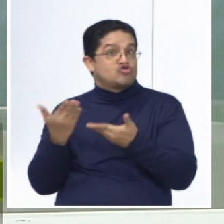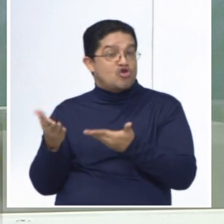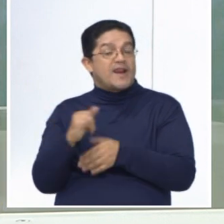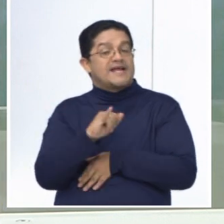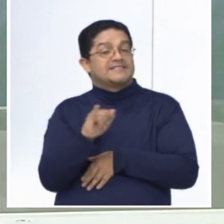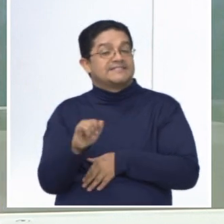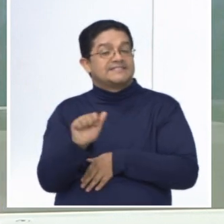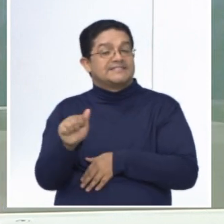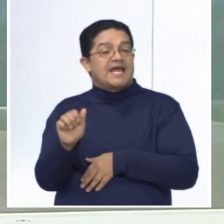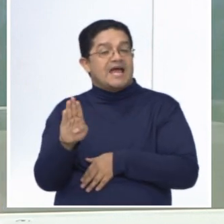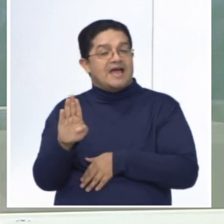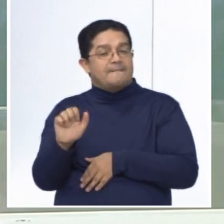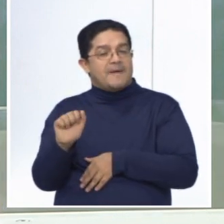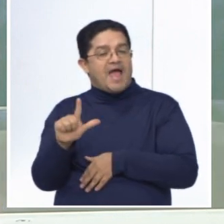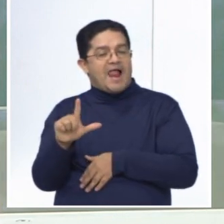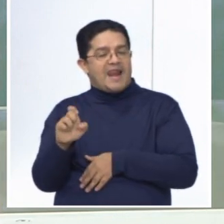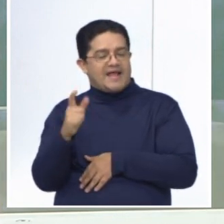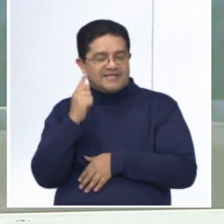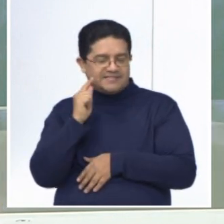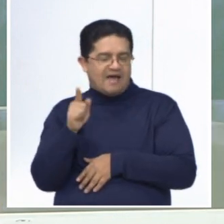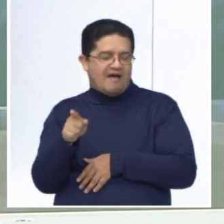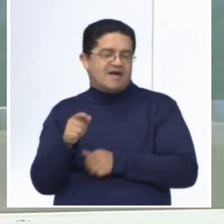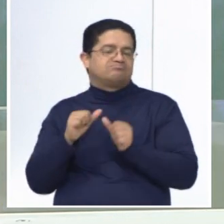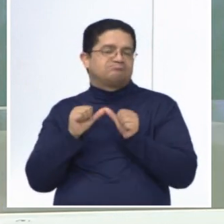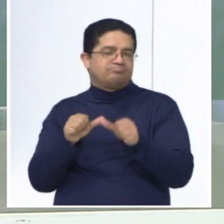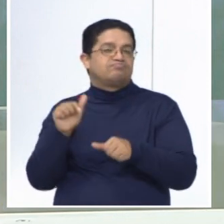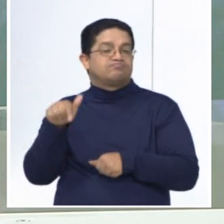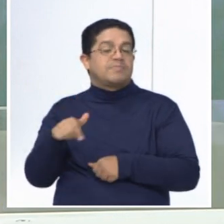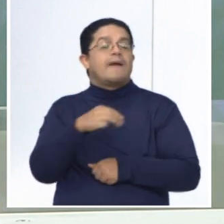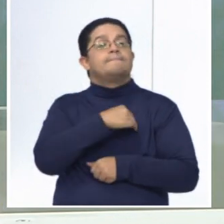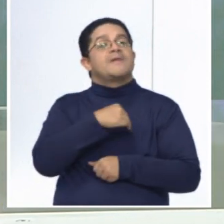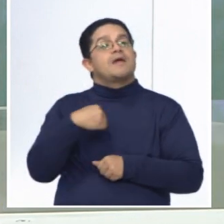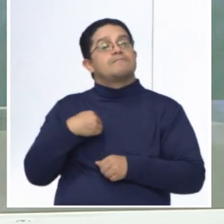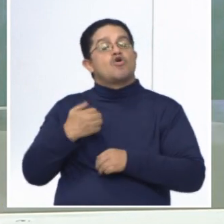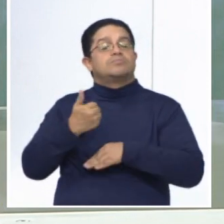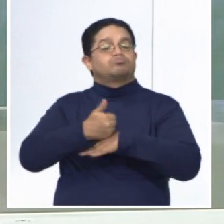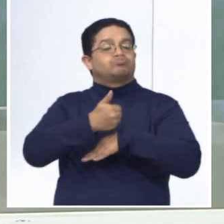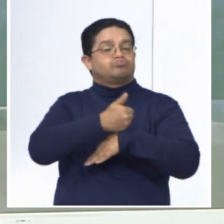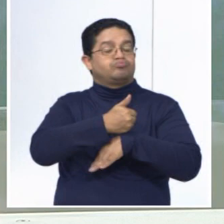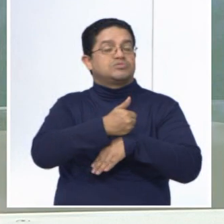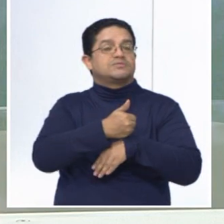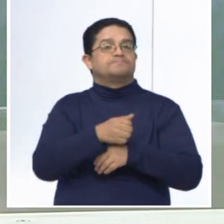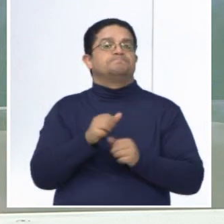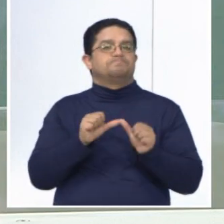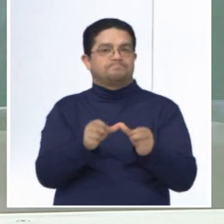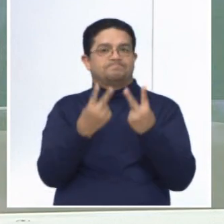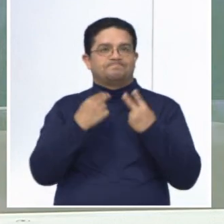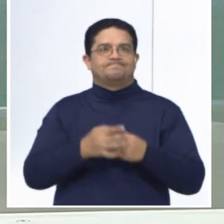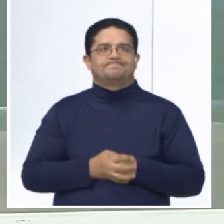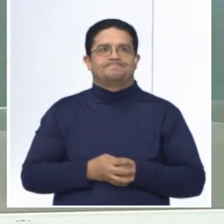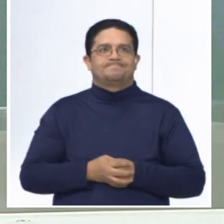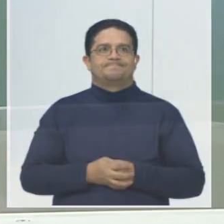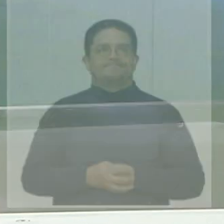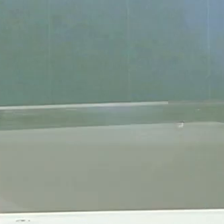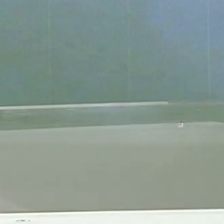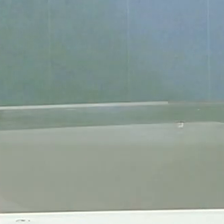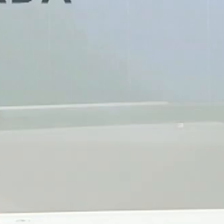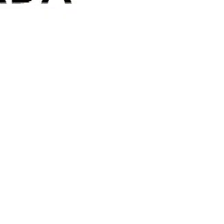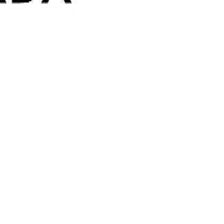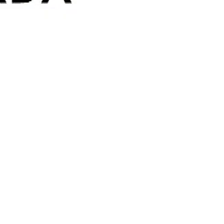seguirá acompañando, miembro de la Junta Directiva de la Sociedad Venezolana de Infectología. Ya volvemos.